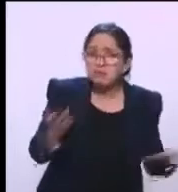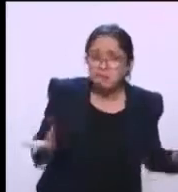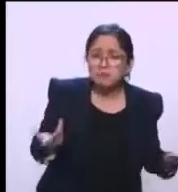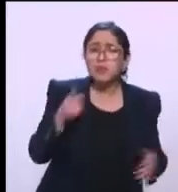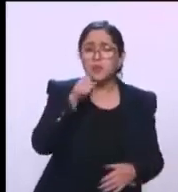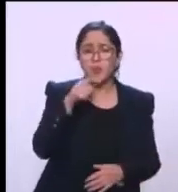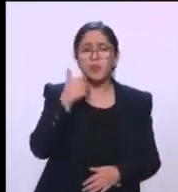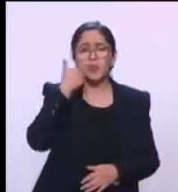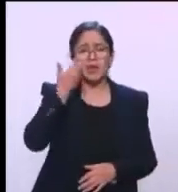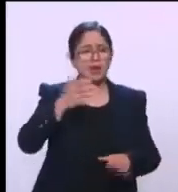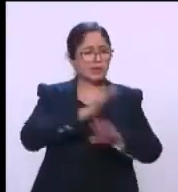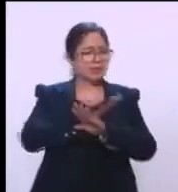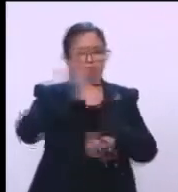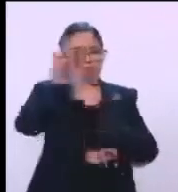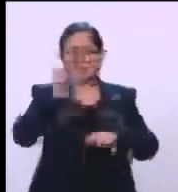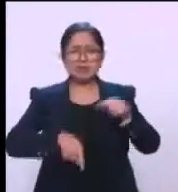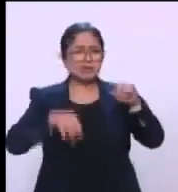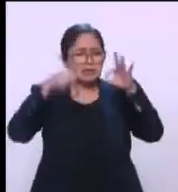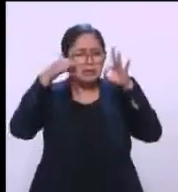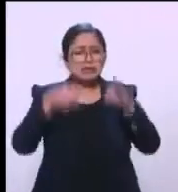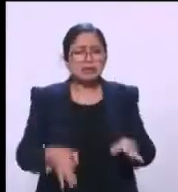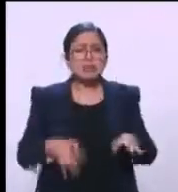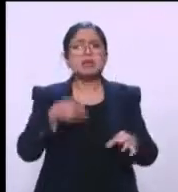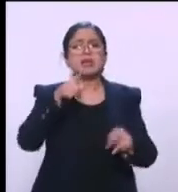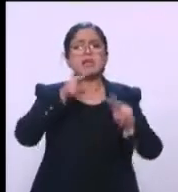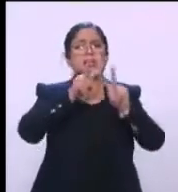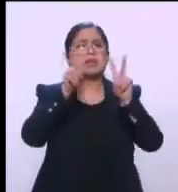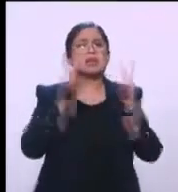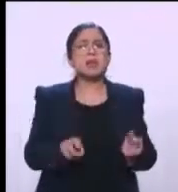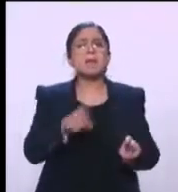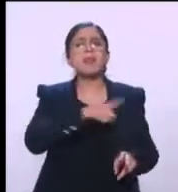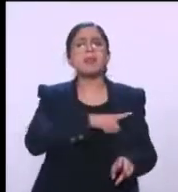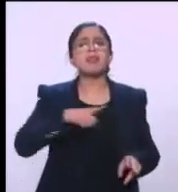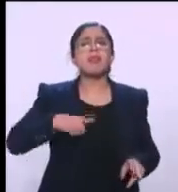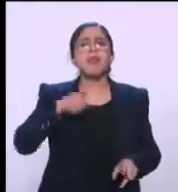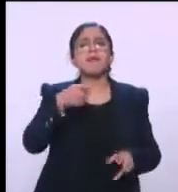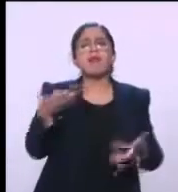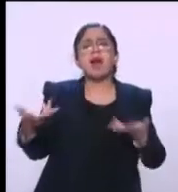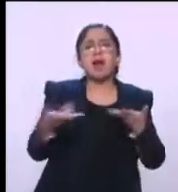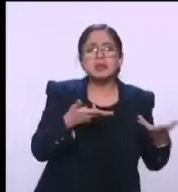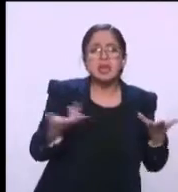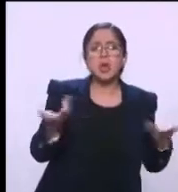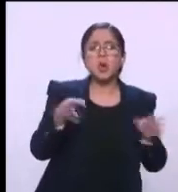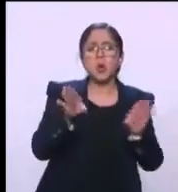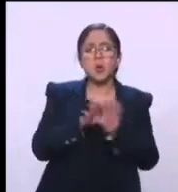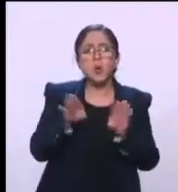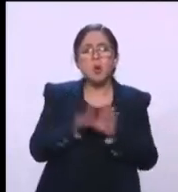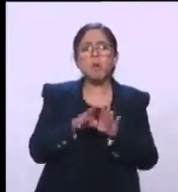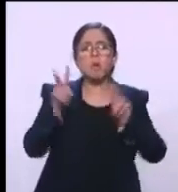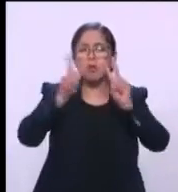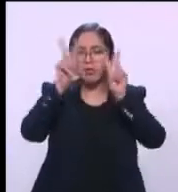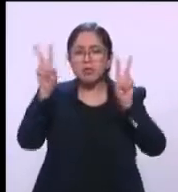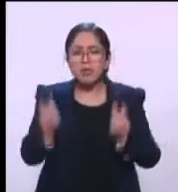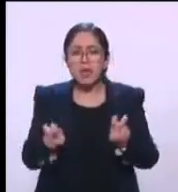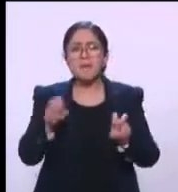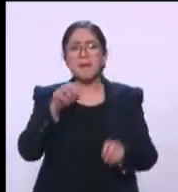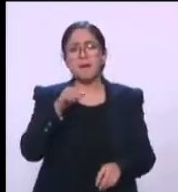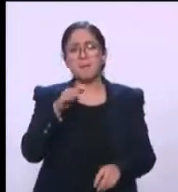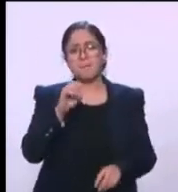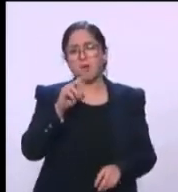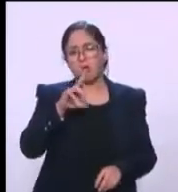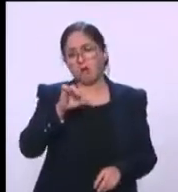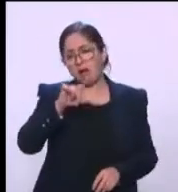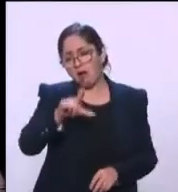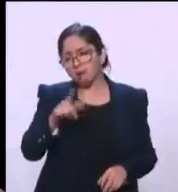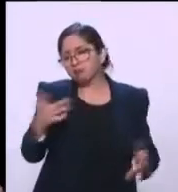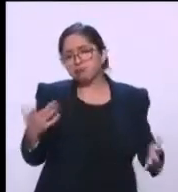pretende acabar con esto, el abordaje tiene que ser a partir de deshacer ese relativismo moral.